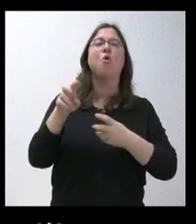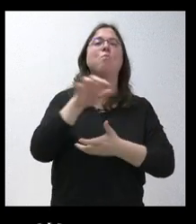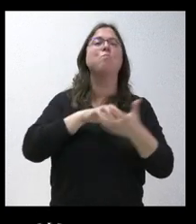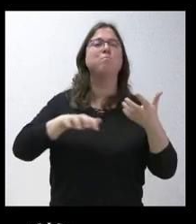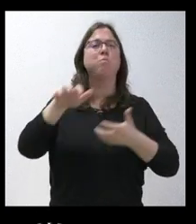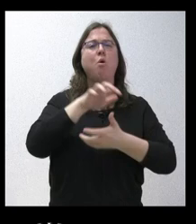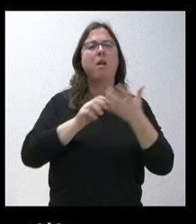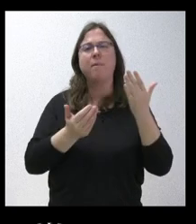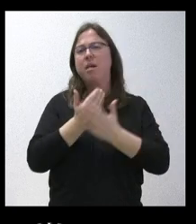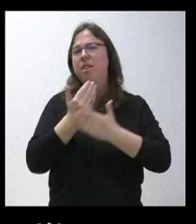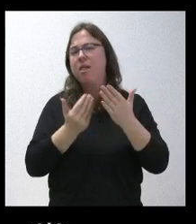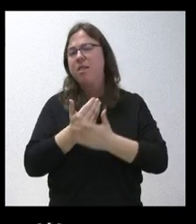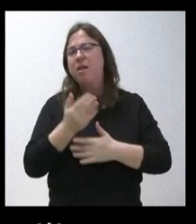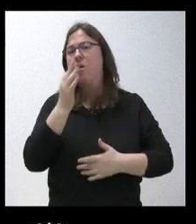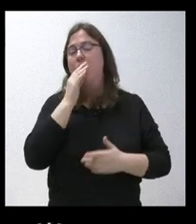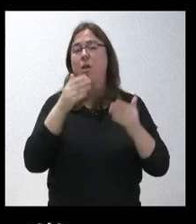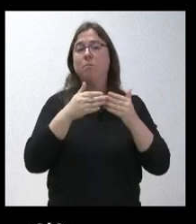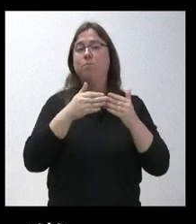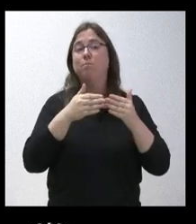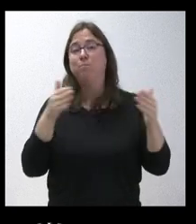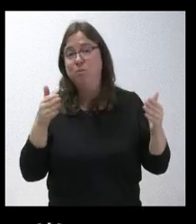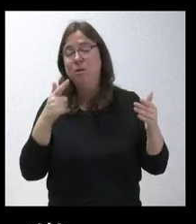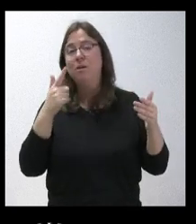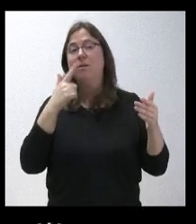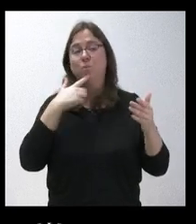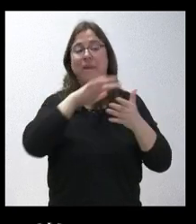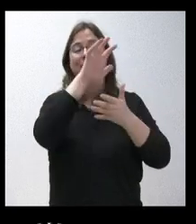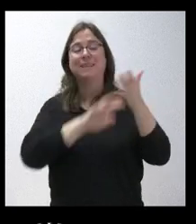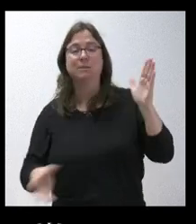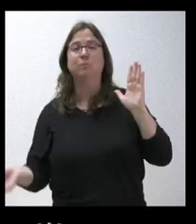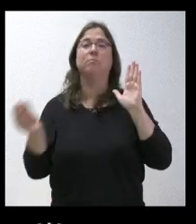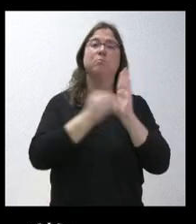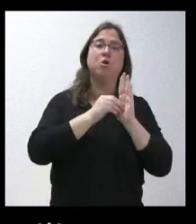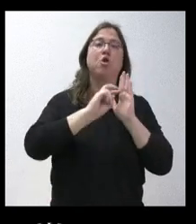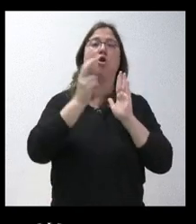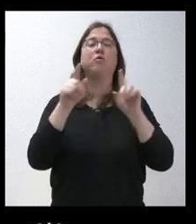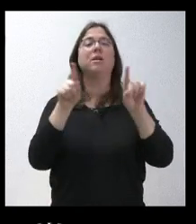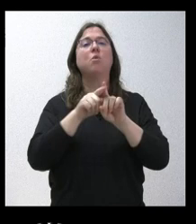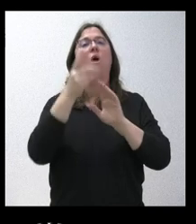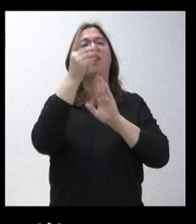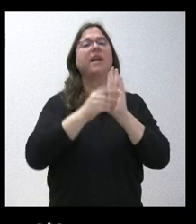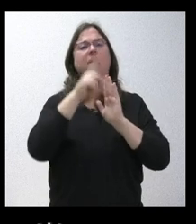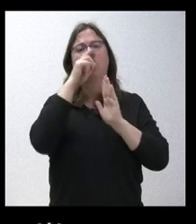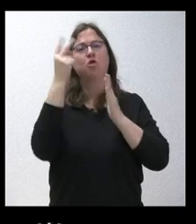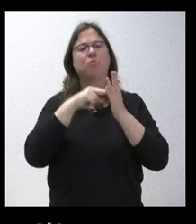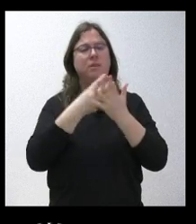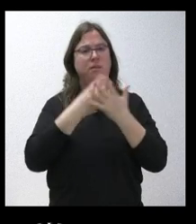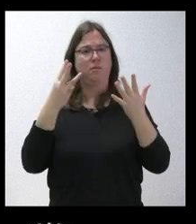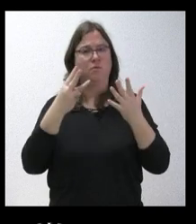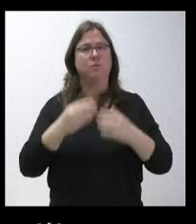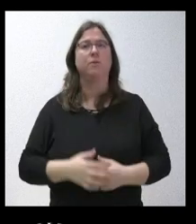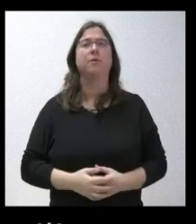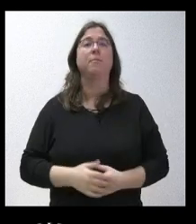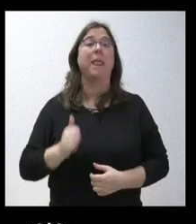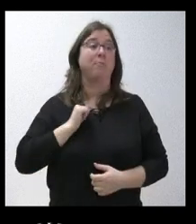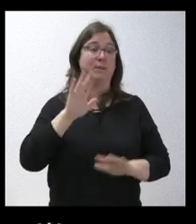se ha generado estos días y si esto abre la puerta que se enmiende el texto para incluir a otras fuerzas como ocurrió con el decreto de 2018 y luego Aprovechando que también está aquí